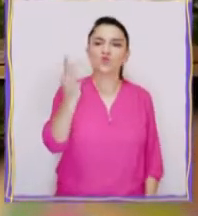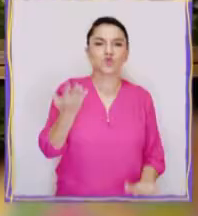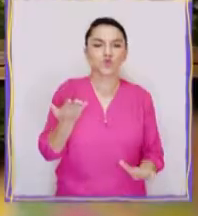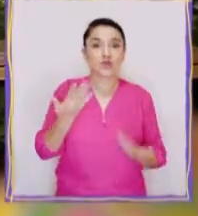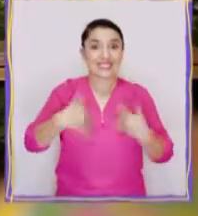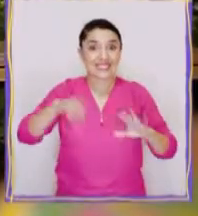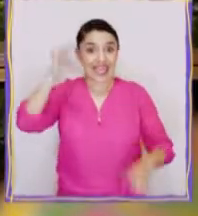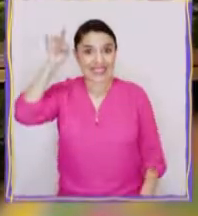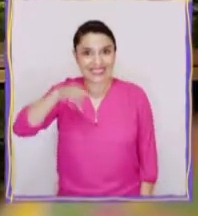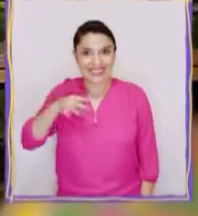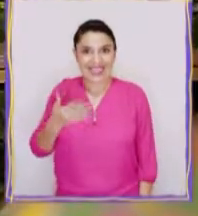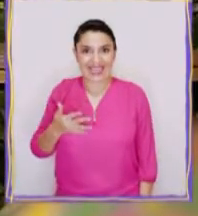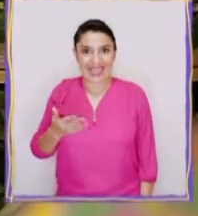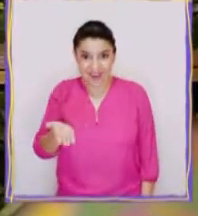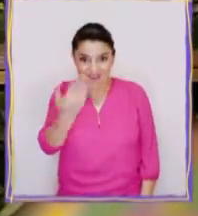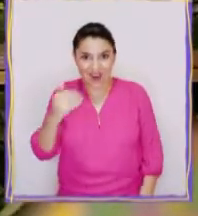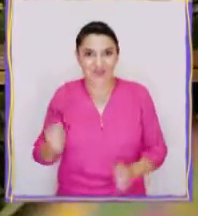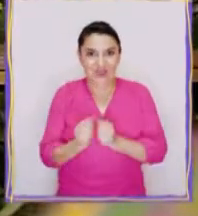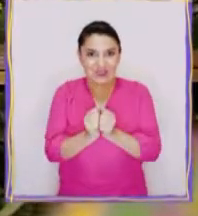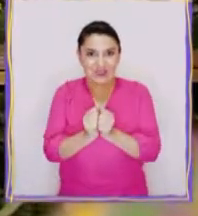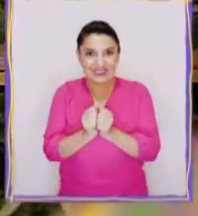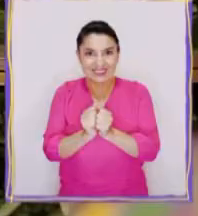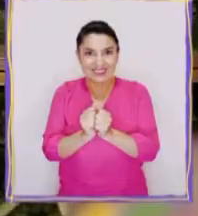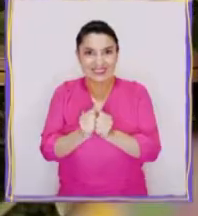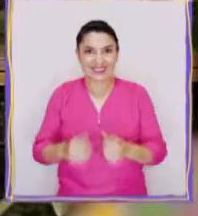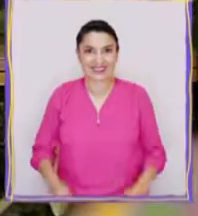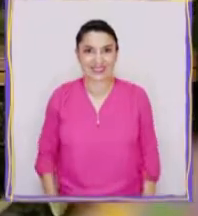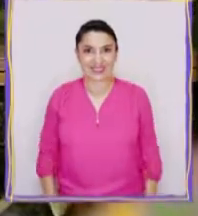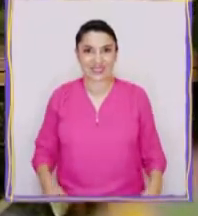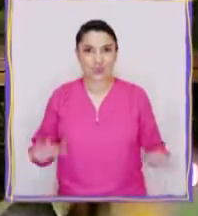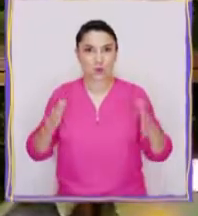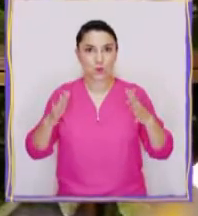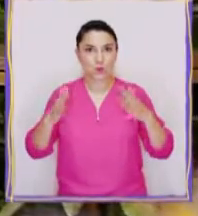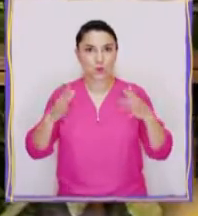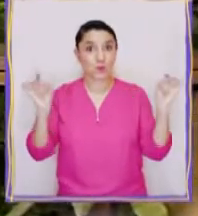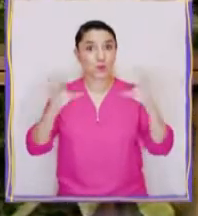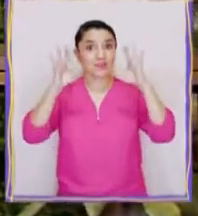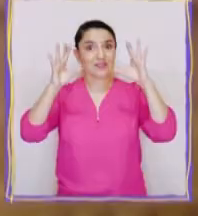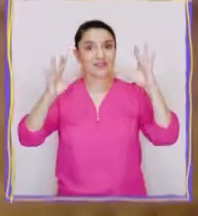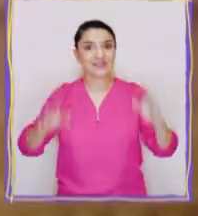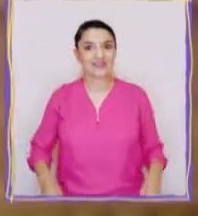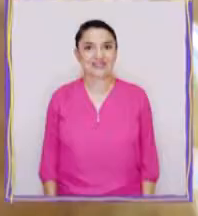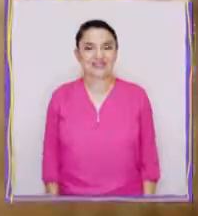cercano? Ya sé. ¿Vamos juntos?